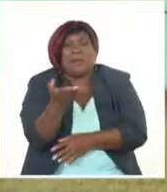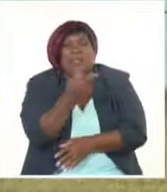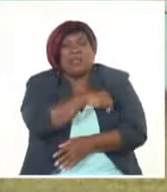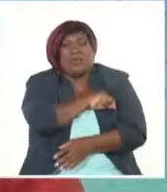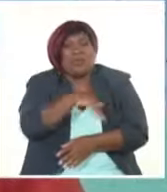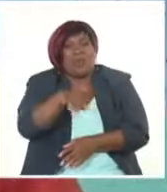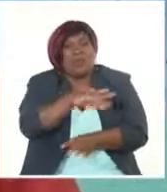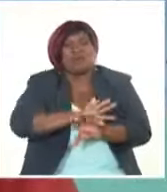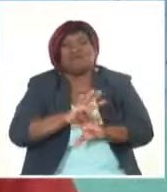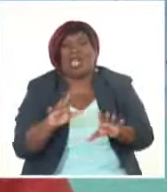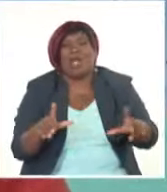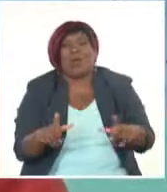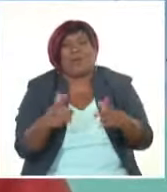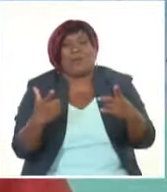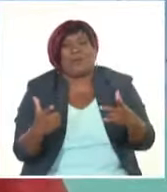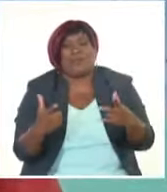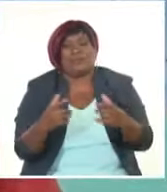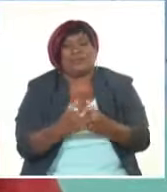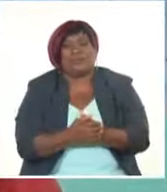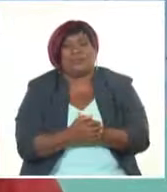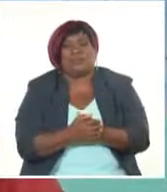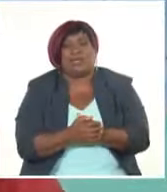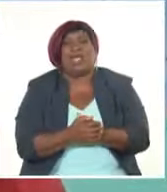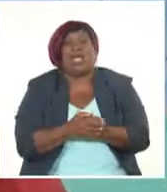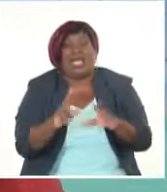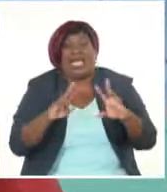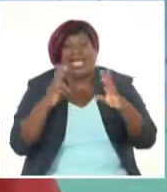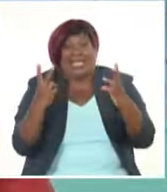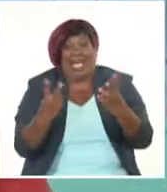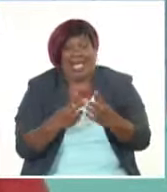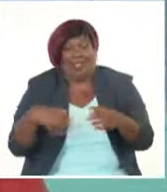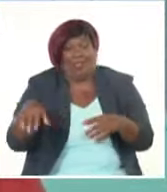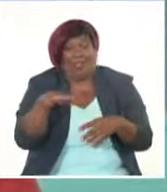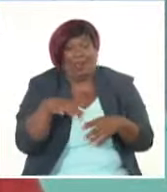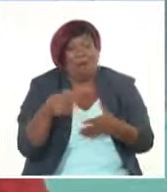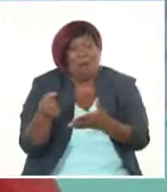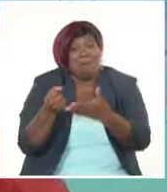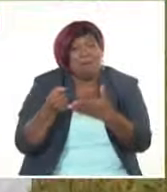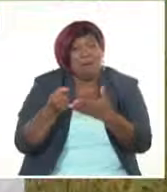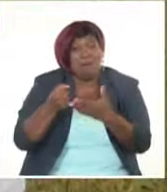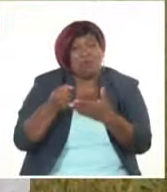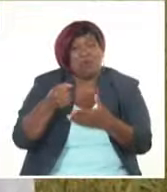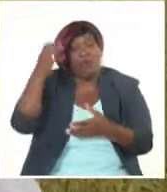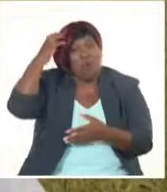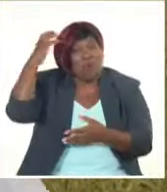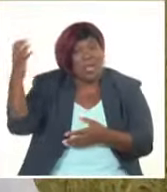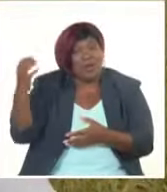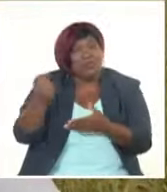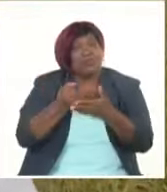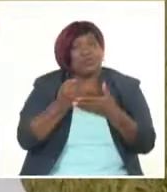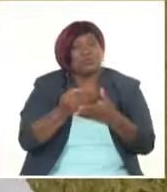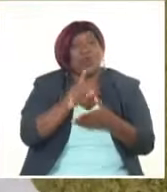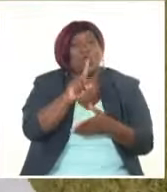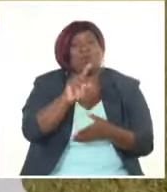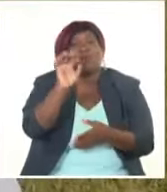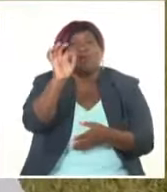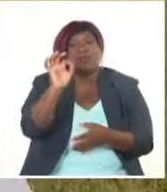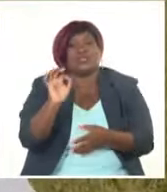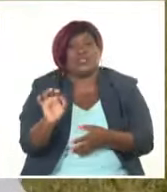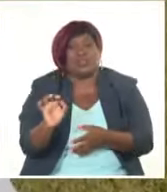realidad. El estadio se ha hecho una inversión muy grande con el apoyo del gobierno por la contribución del 1%. Que tengamos una instalación